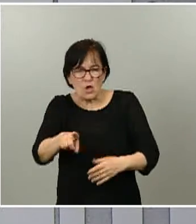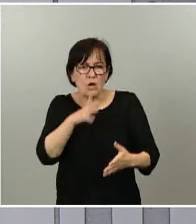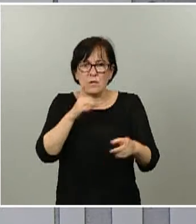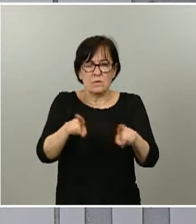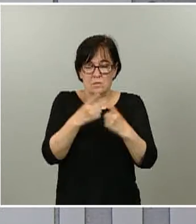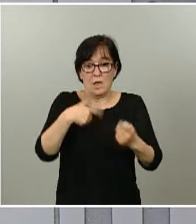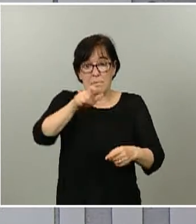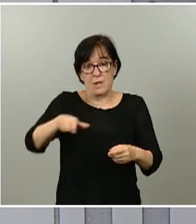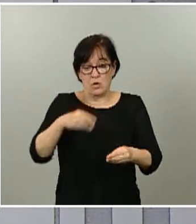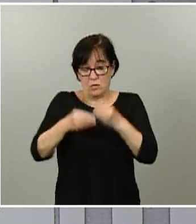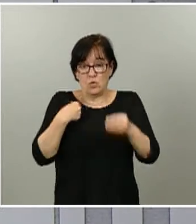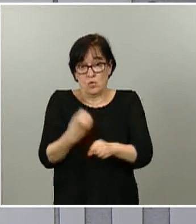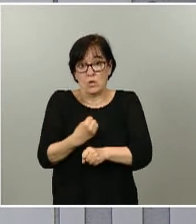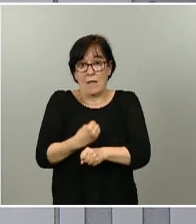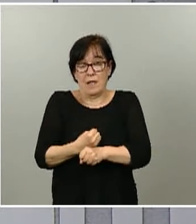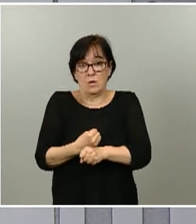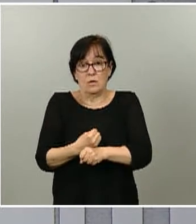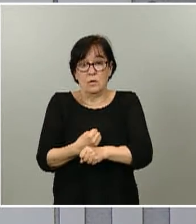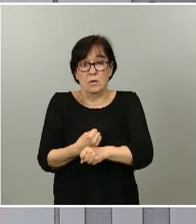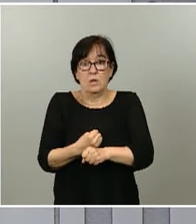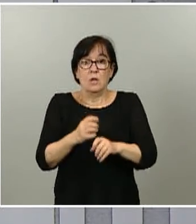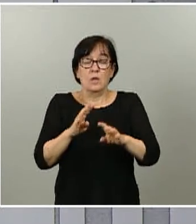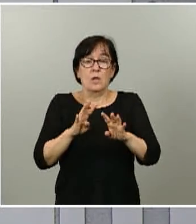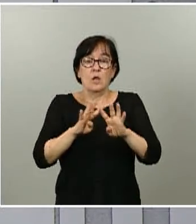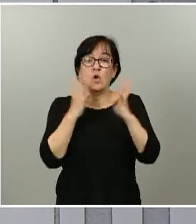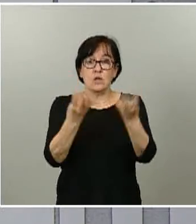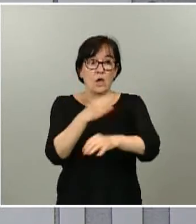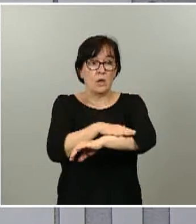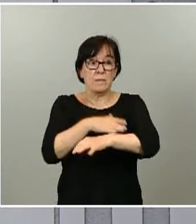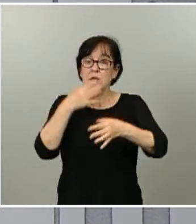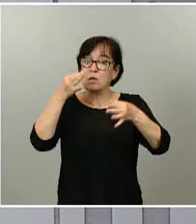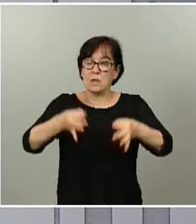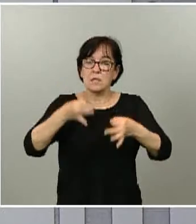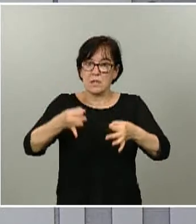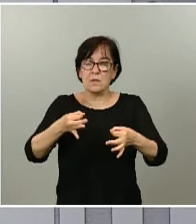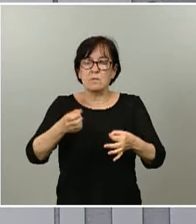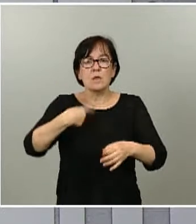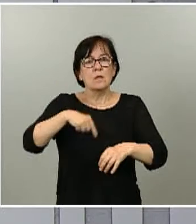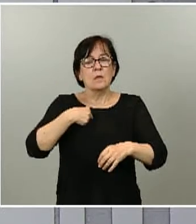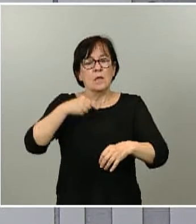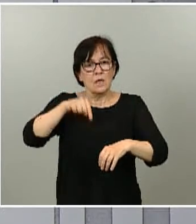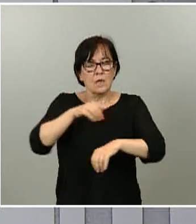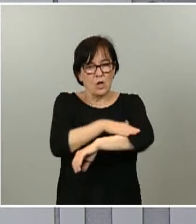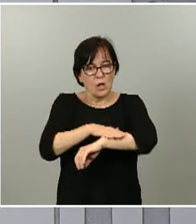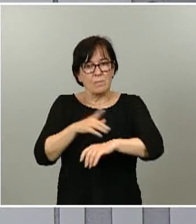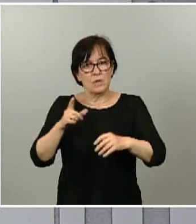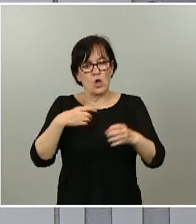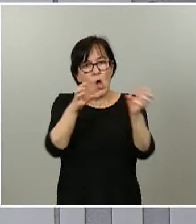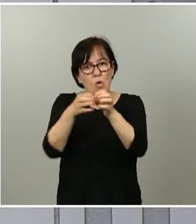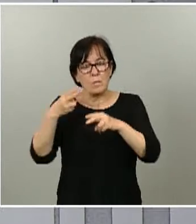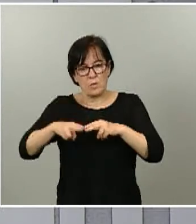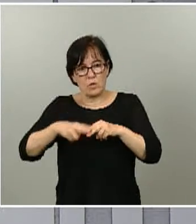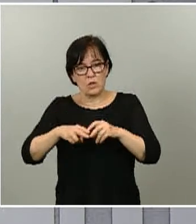su tarea en el marco del Consejo de Ministros y ahora, como siempre, este Gobierno, las formaciones políticas que componen este